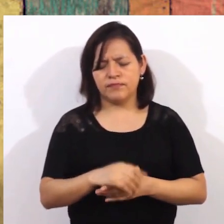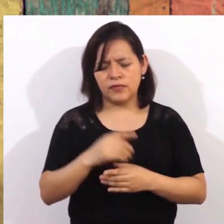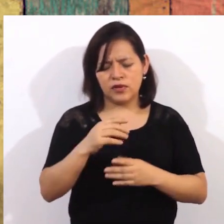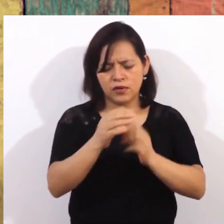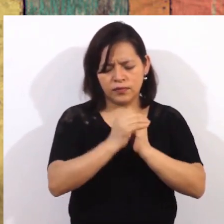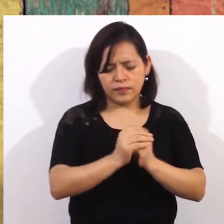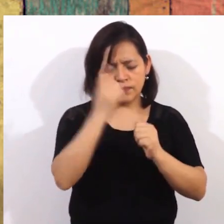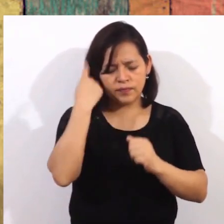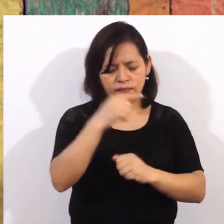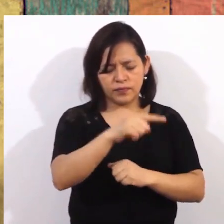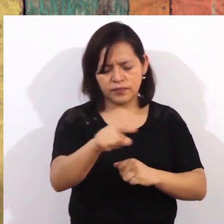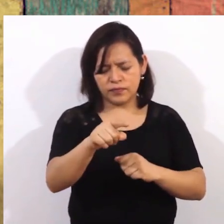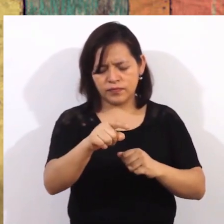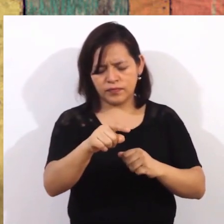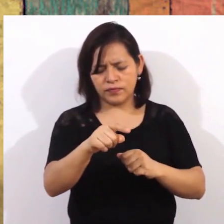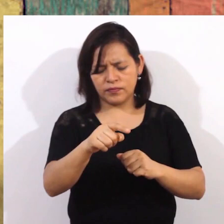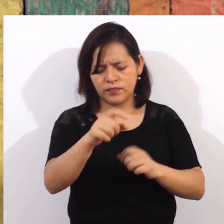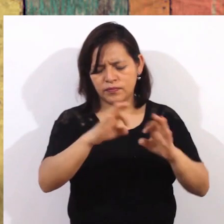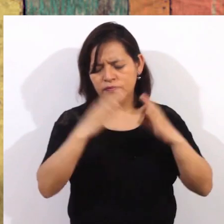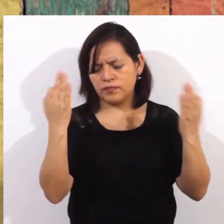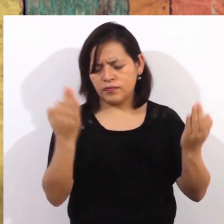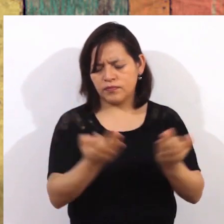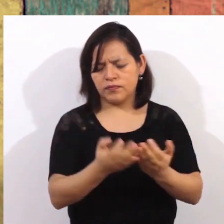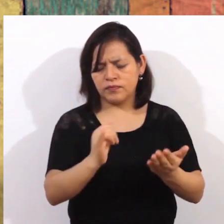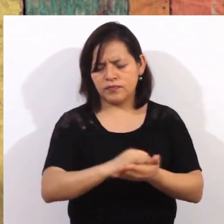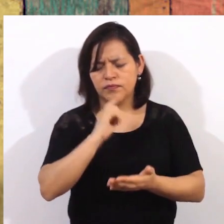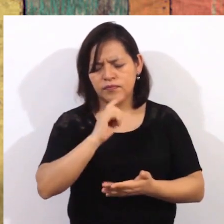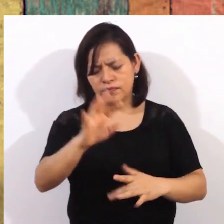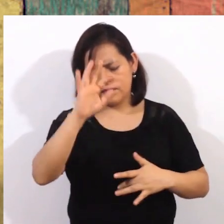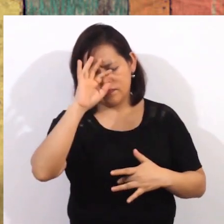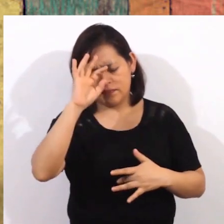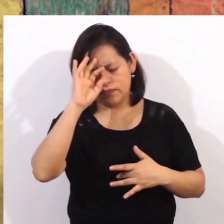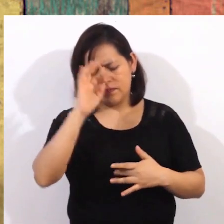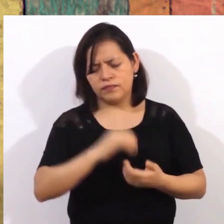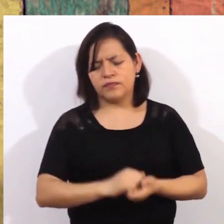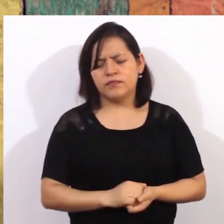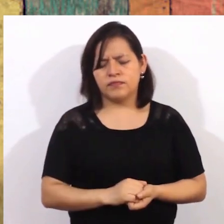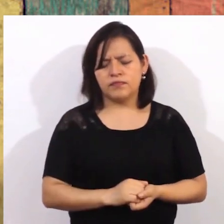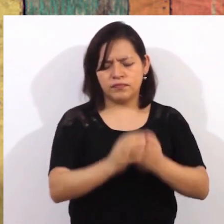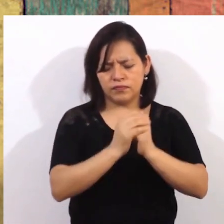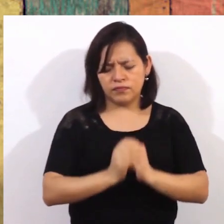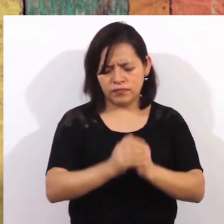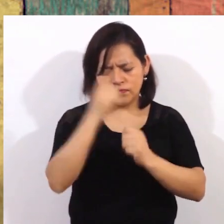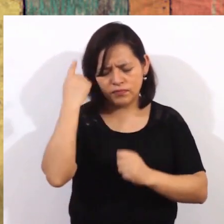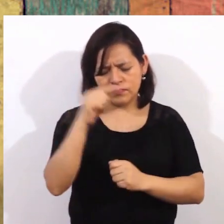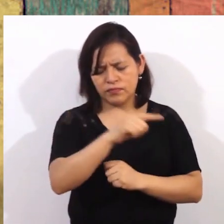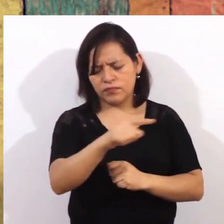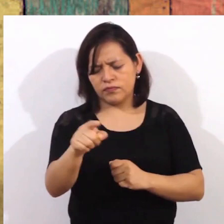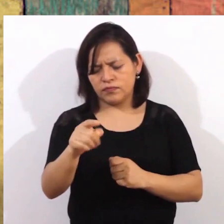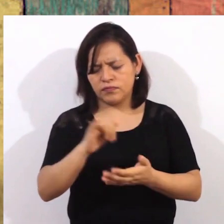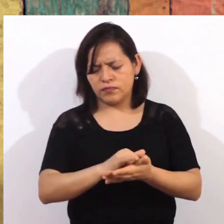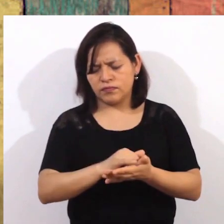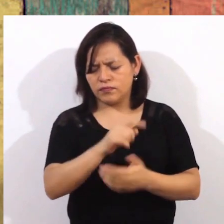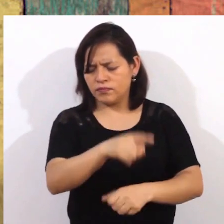está enfermo, que sea sano en el nombre de Jesús. Oramos, Señor, por aquel que